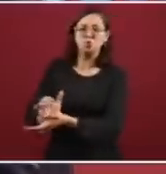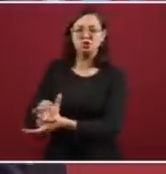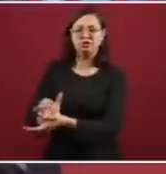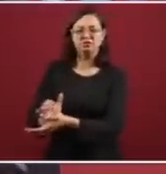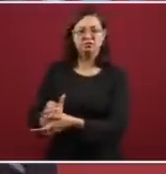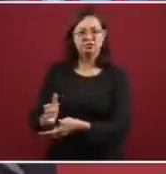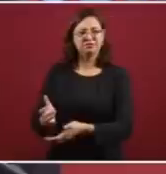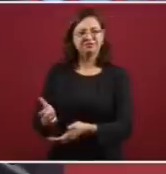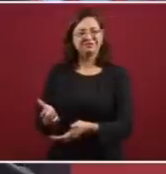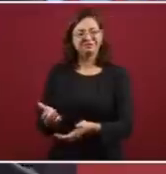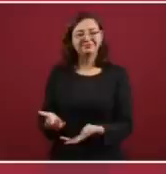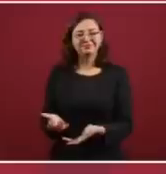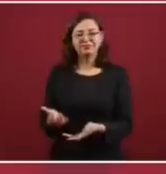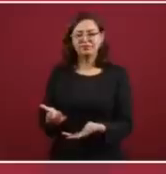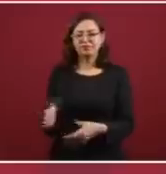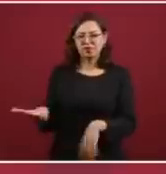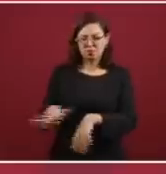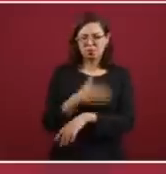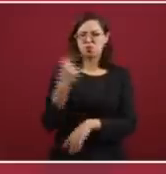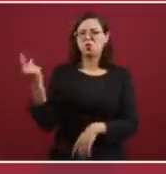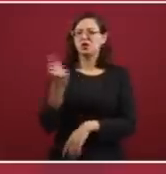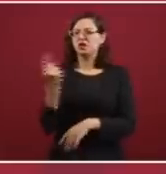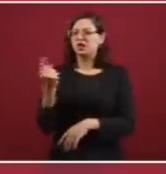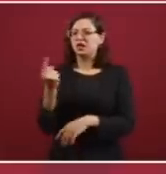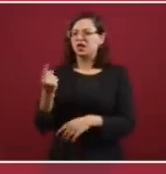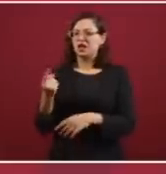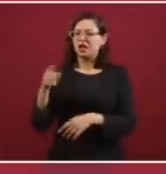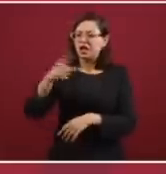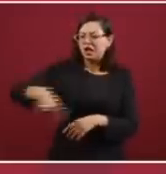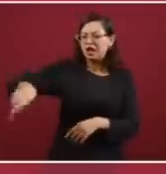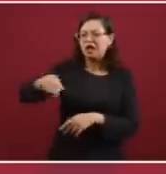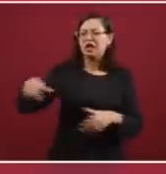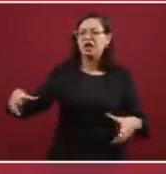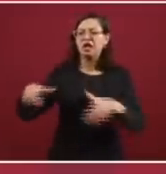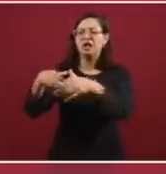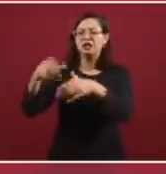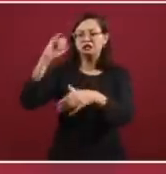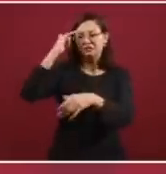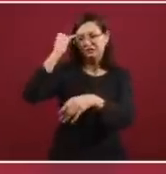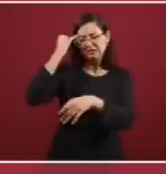el que se le dé atención especial